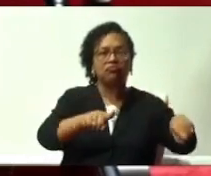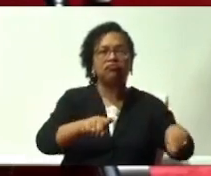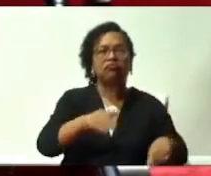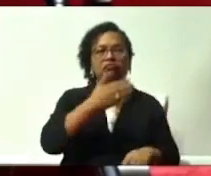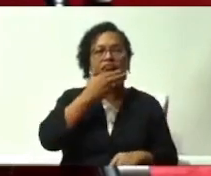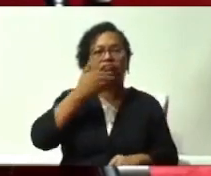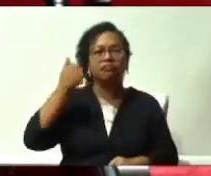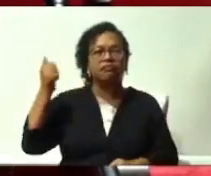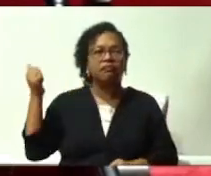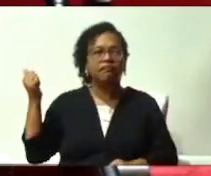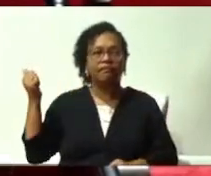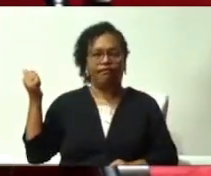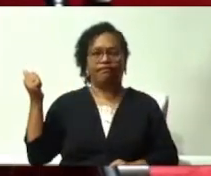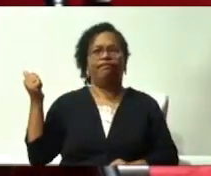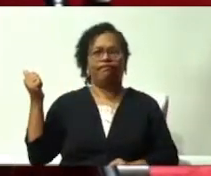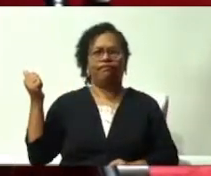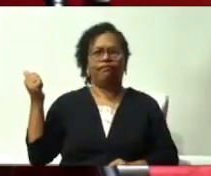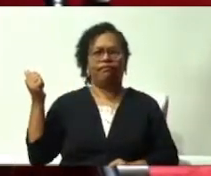Paciencia,